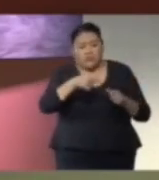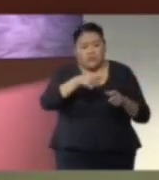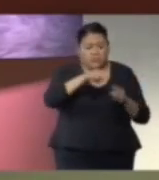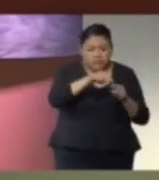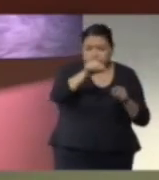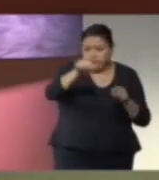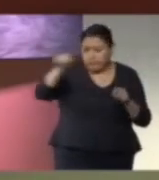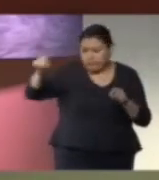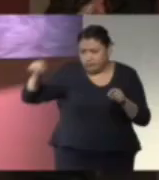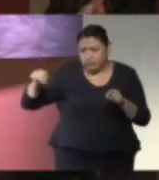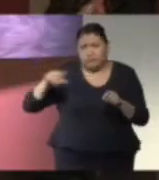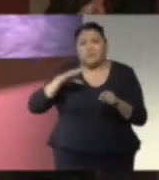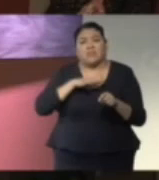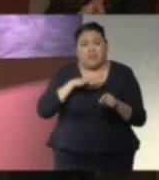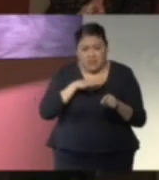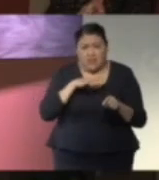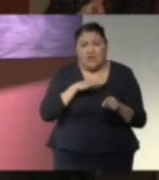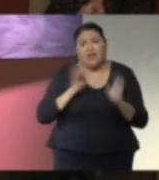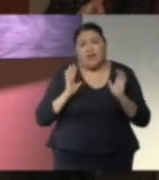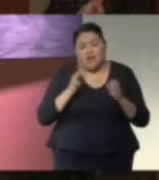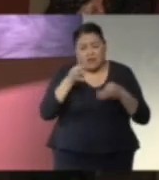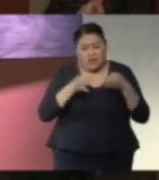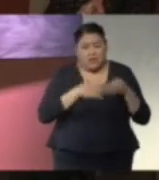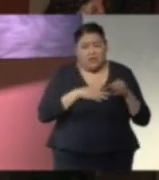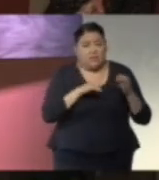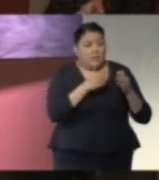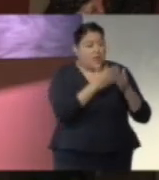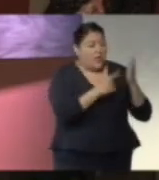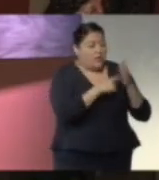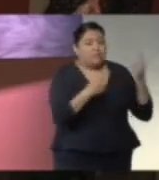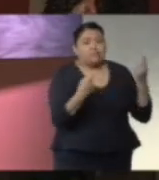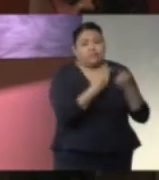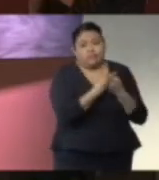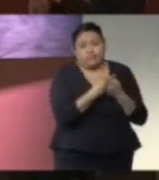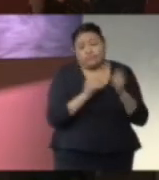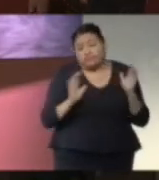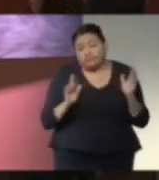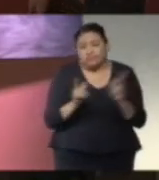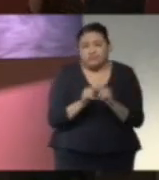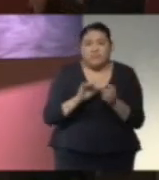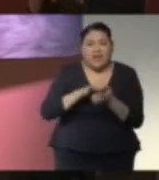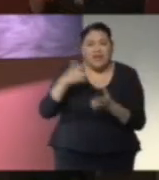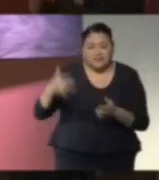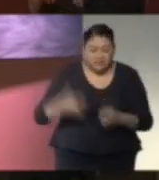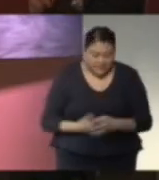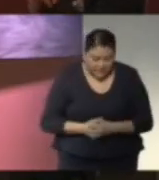en tensión profunda, ¿no?, con el derecho moderno. Gracias.